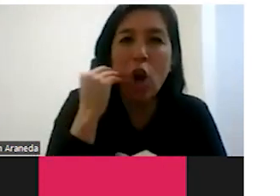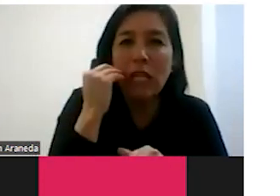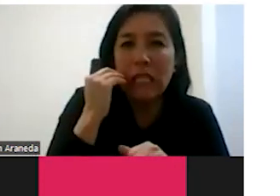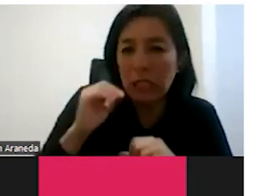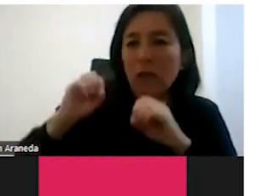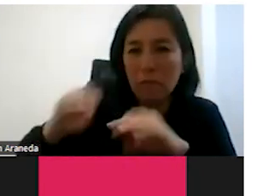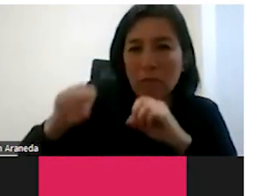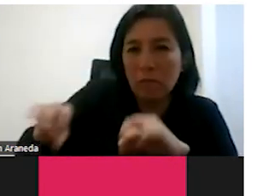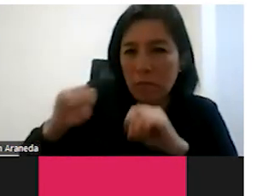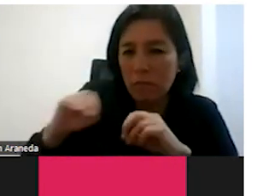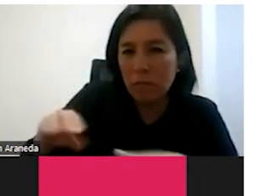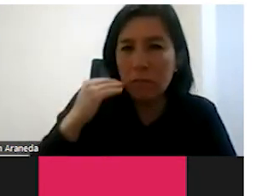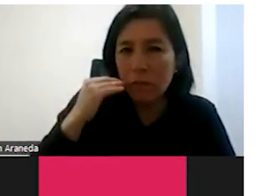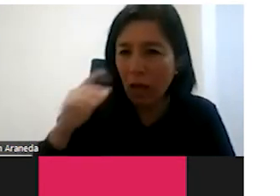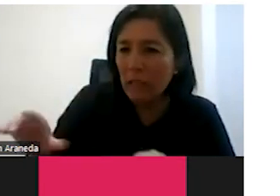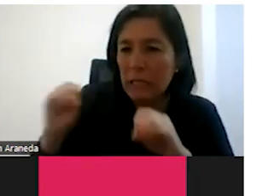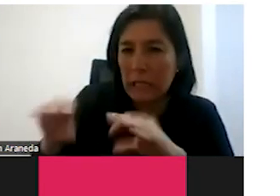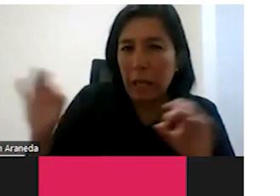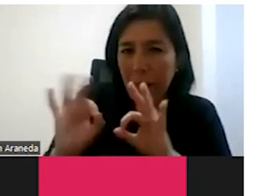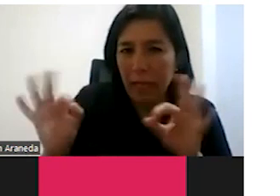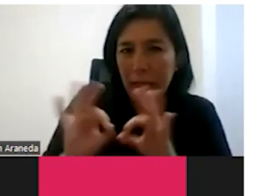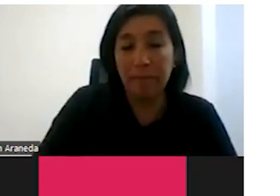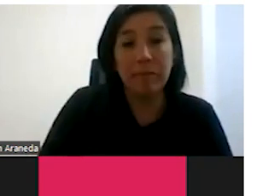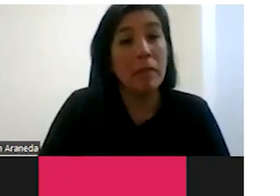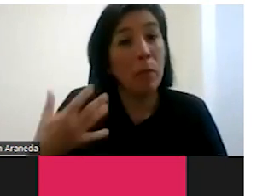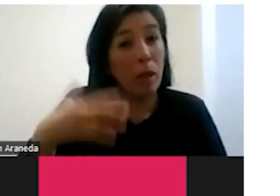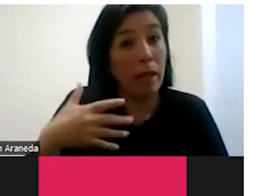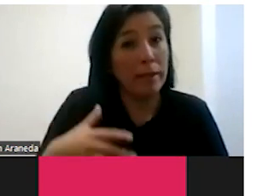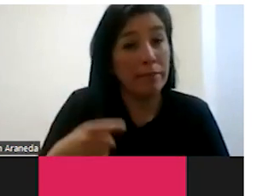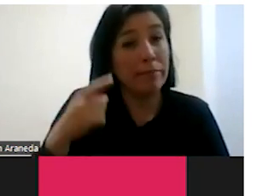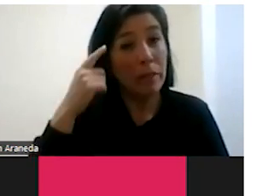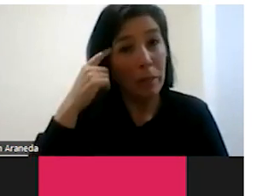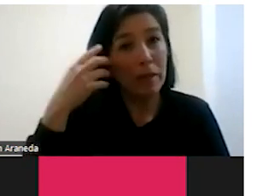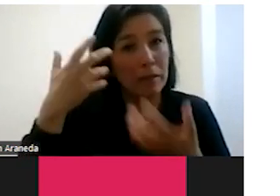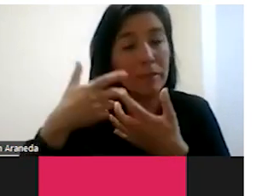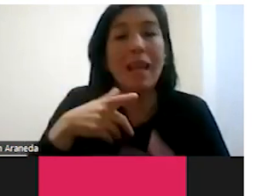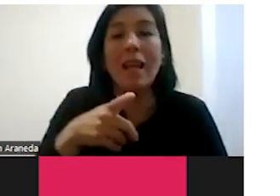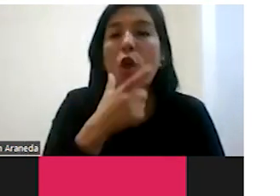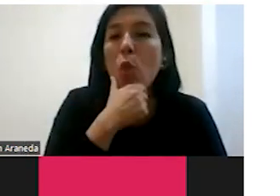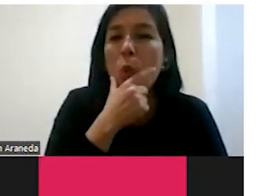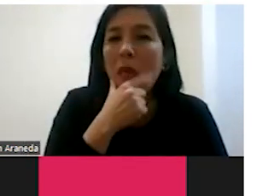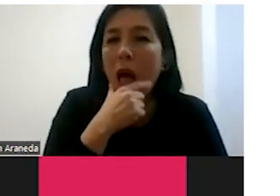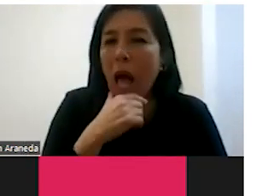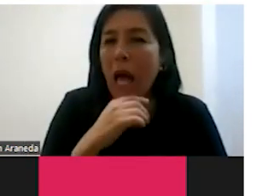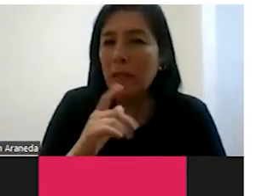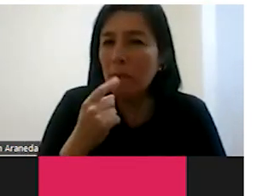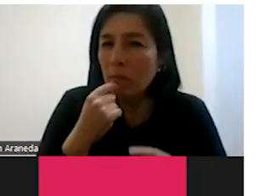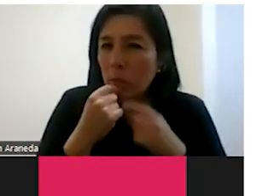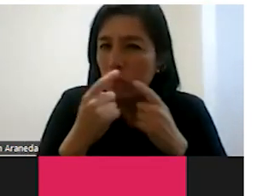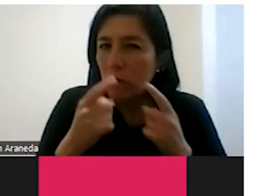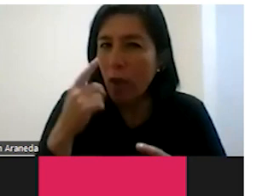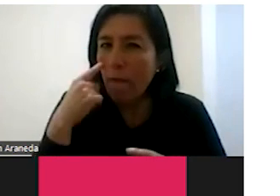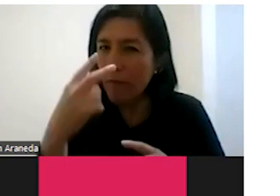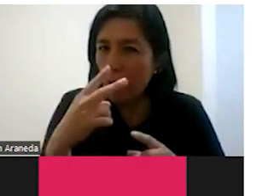a nuestras mismas comunidades. Bueno, eso como reflexión. Y tengo una duda específica de contenido, que en la presentación que